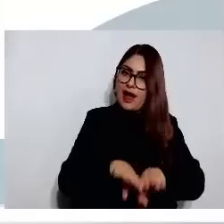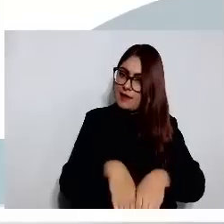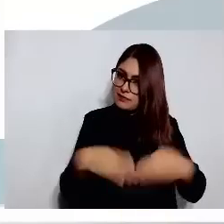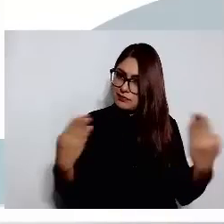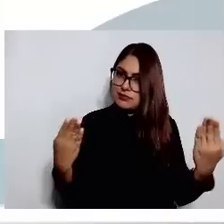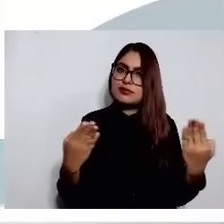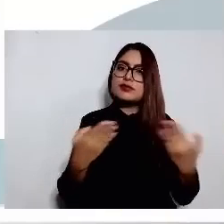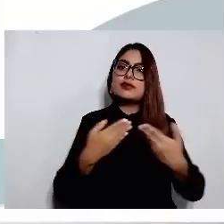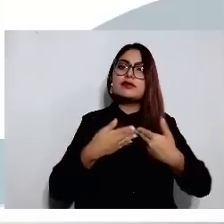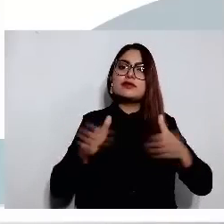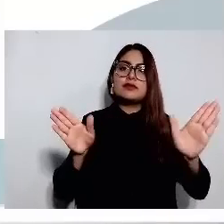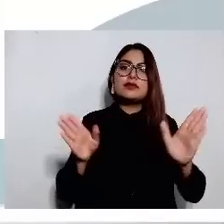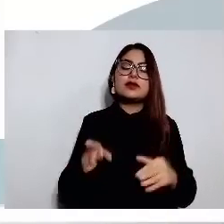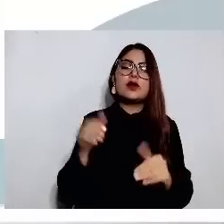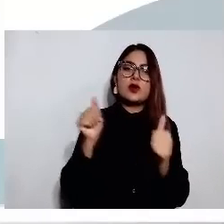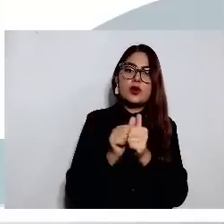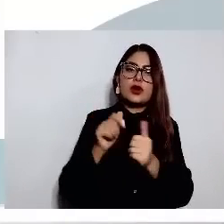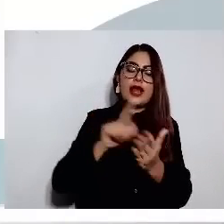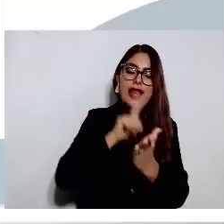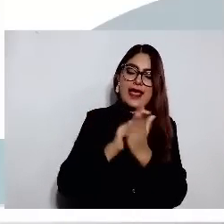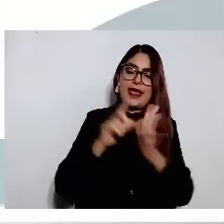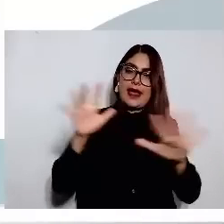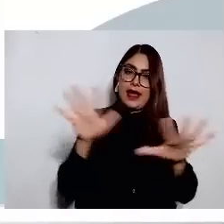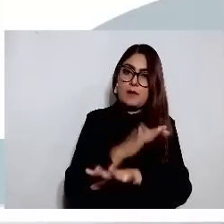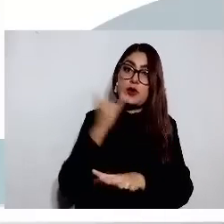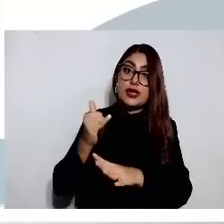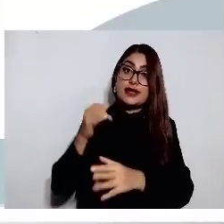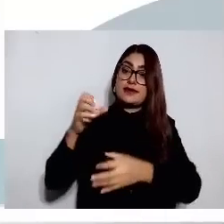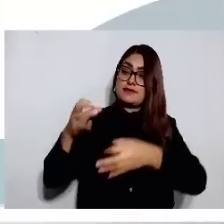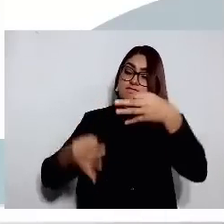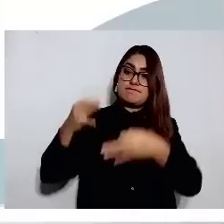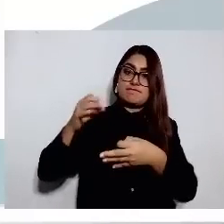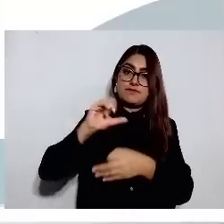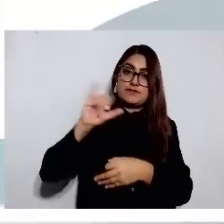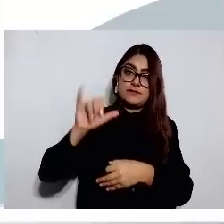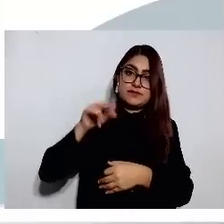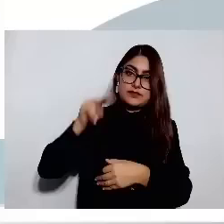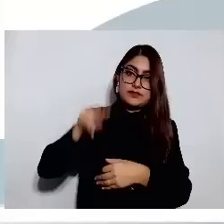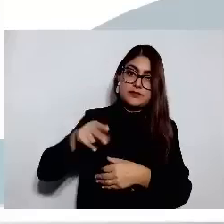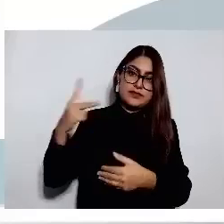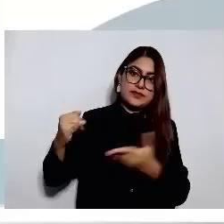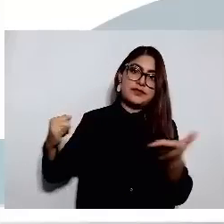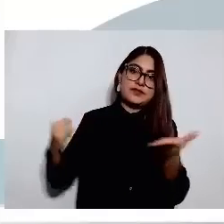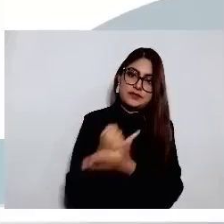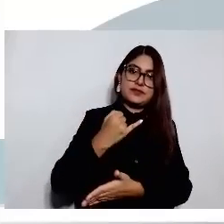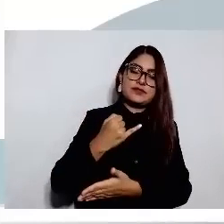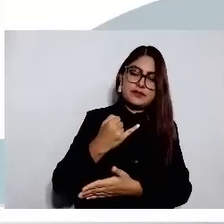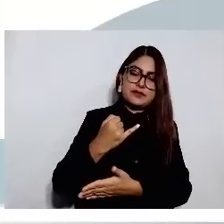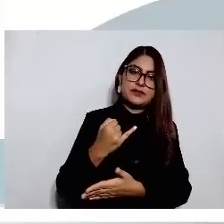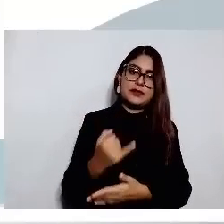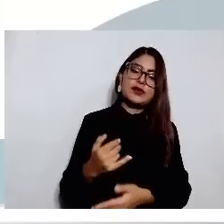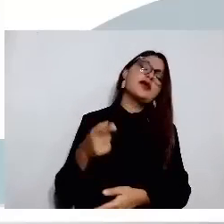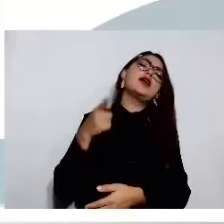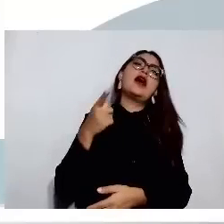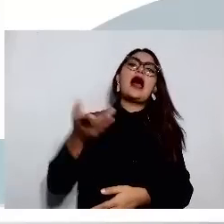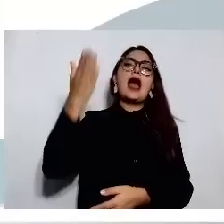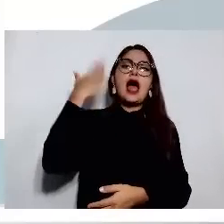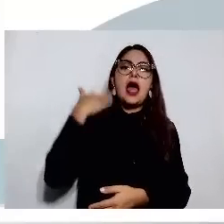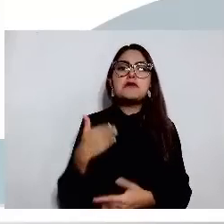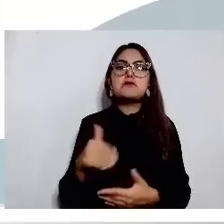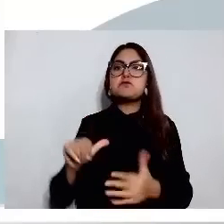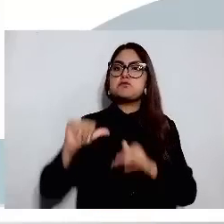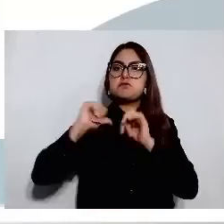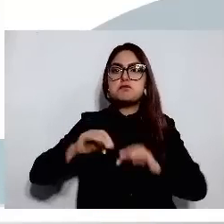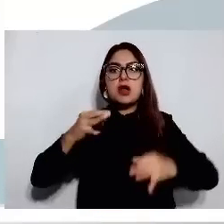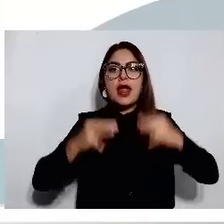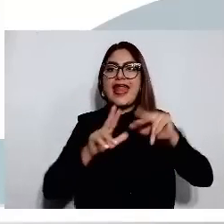Corte de Justicia. Y en ese entonces ningún poder judicial publicaba sus sentencias. Ninguno a